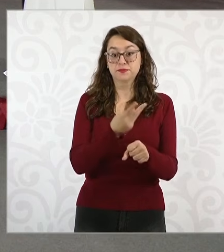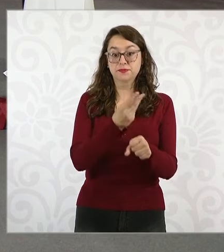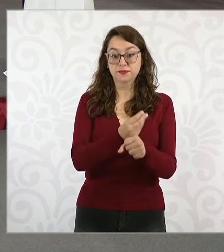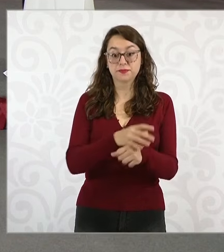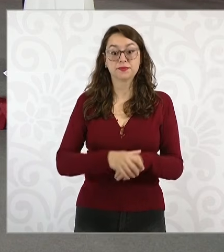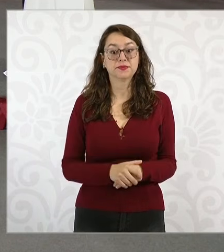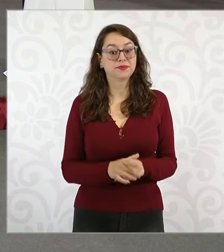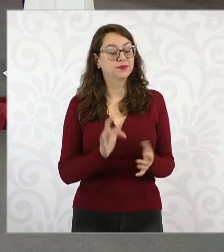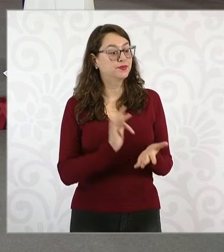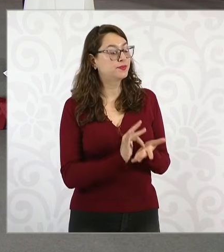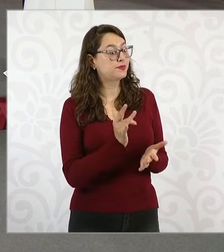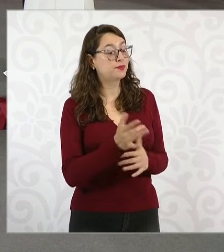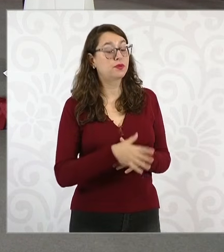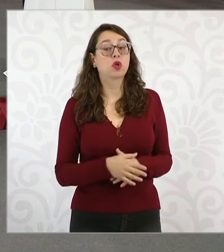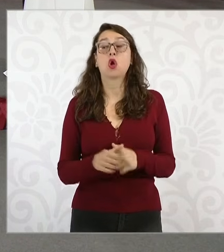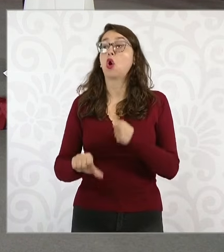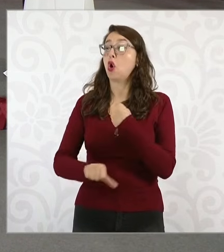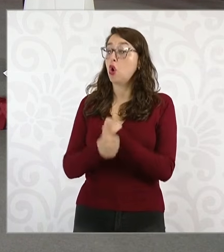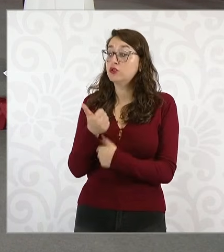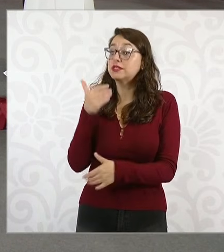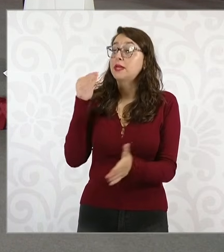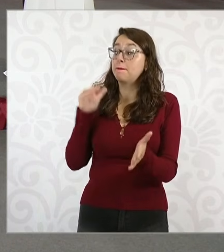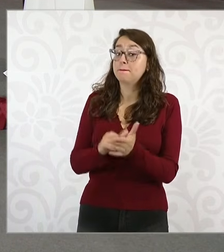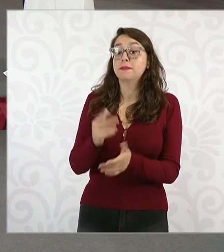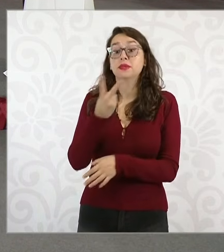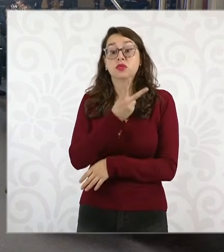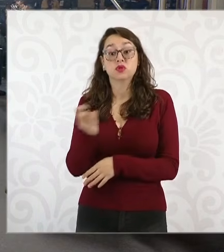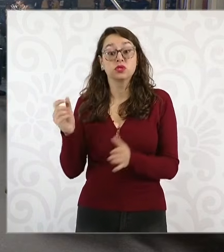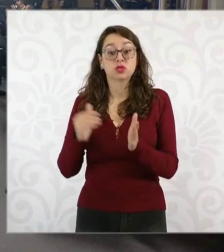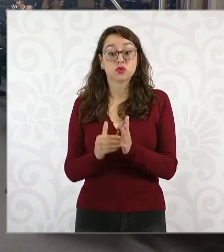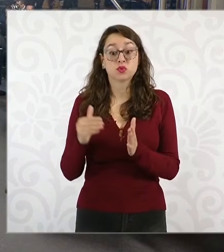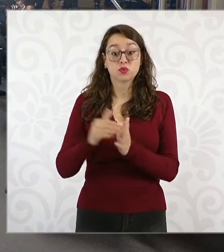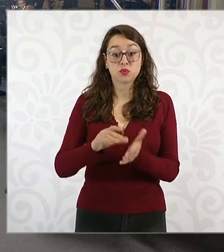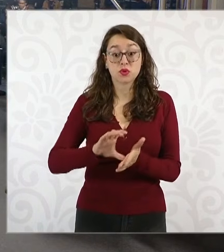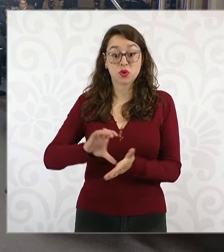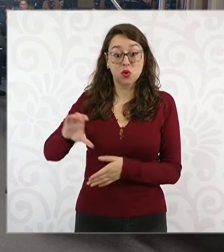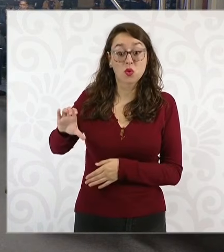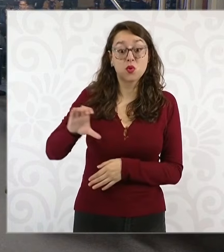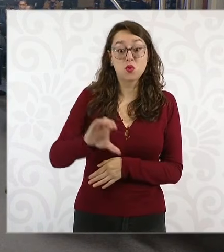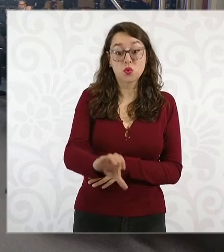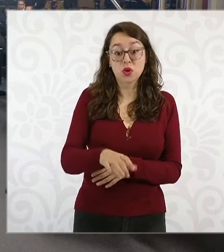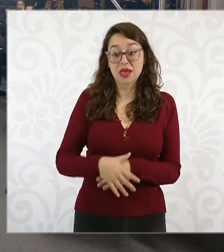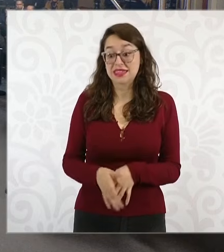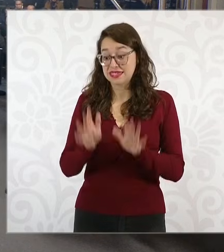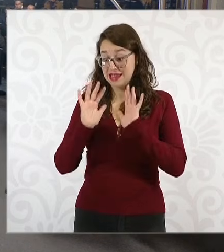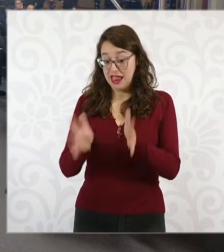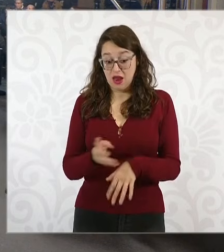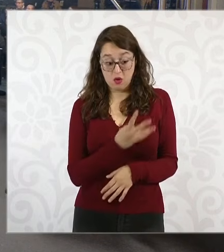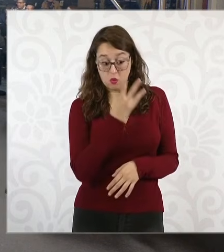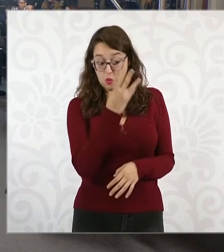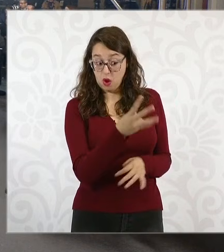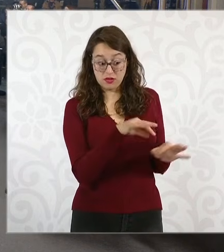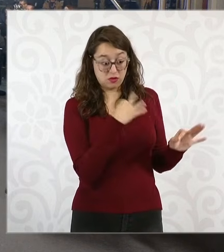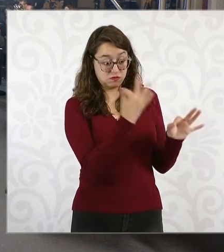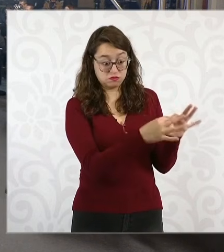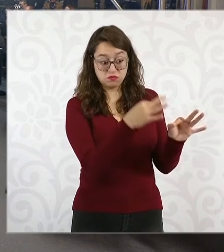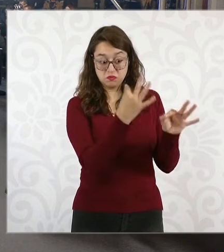Gracias. 11,200 millones, ya 4 de las obras entraron en funcionamiento durante